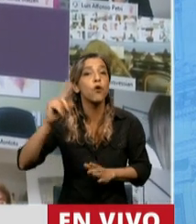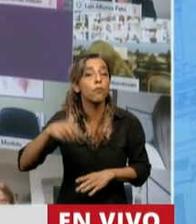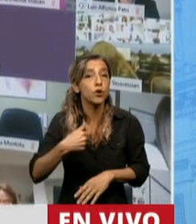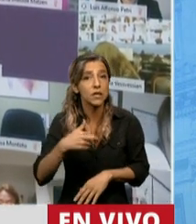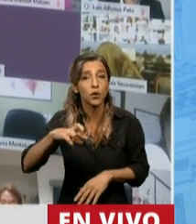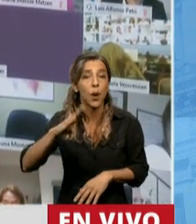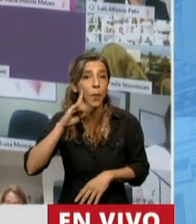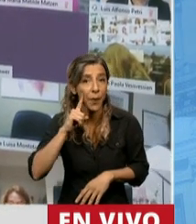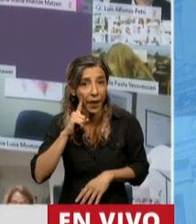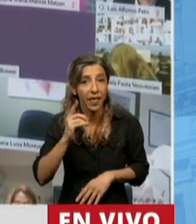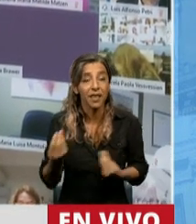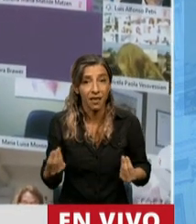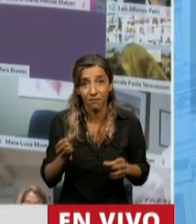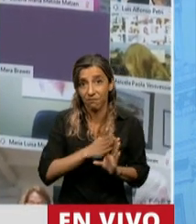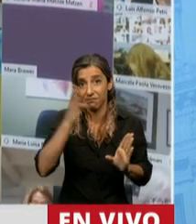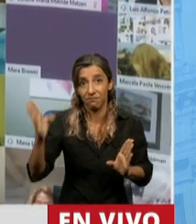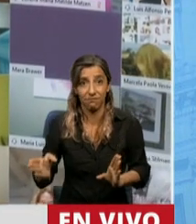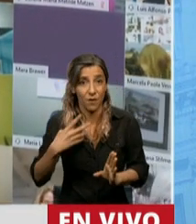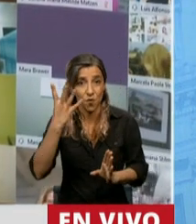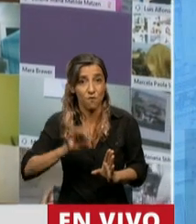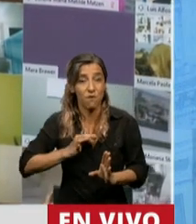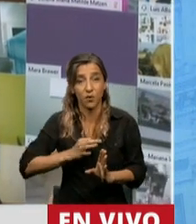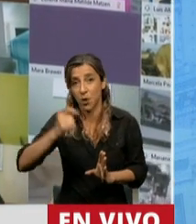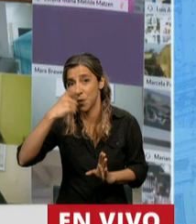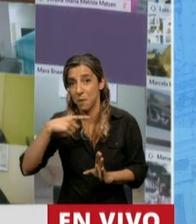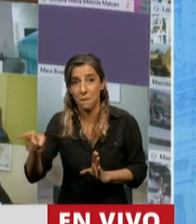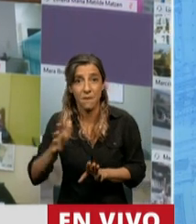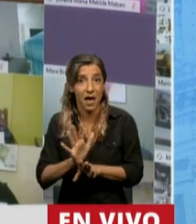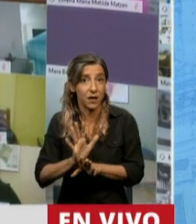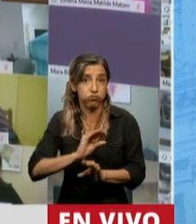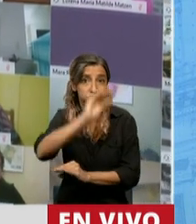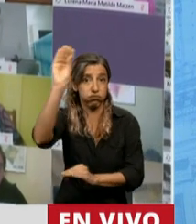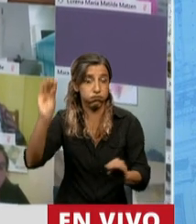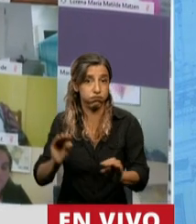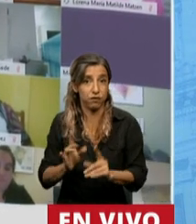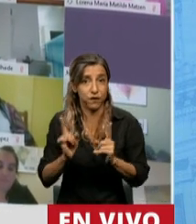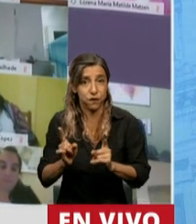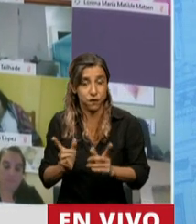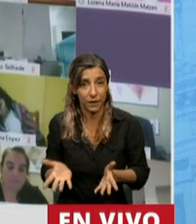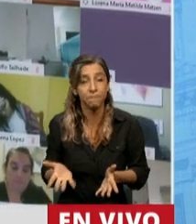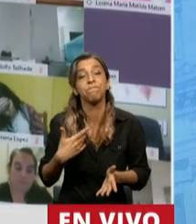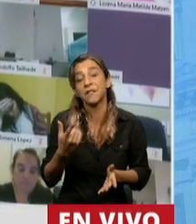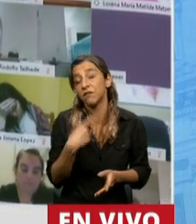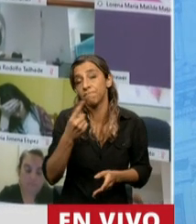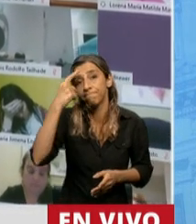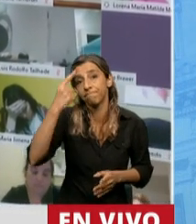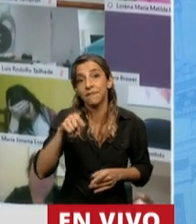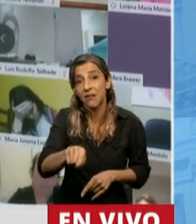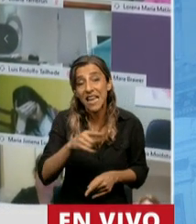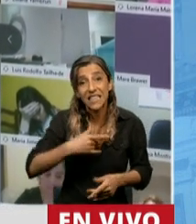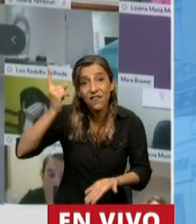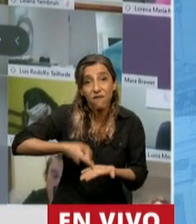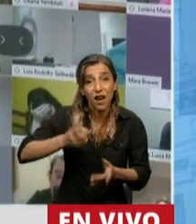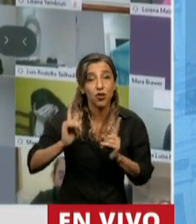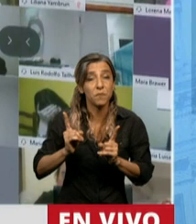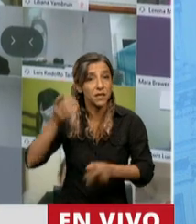déficit fiscal en los 4 años de macri Y probablemente haya sido una ingenuidad política haber cumplido con el fallo de la Constitución con el fallo de la Corte